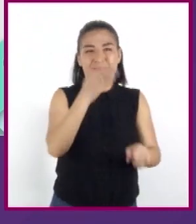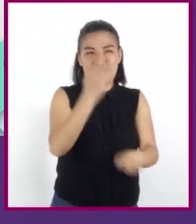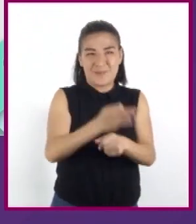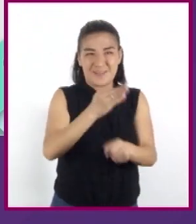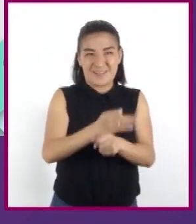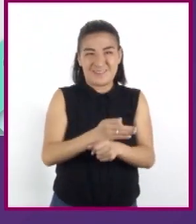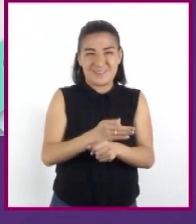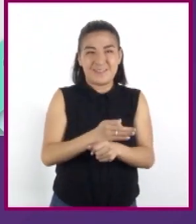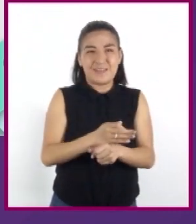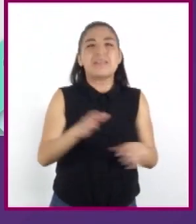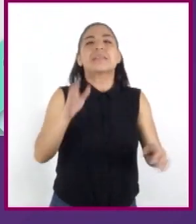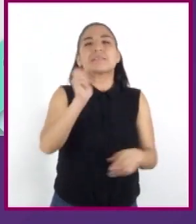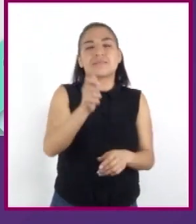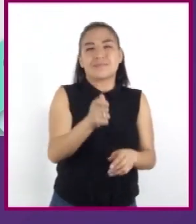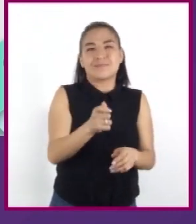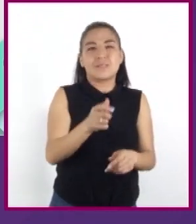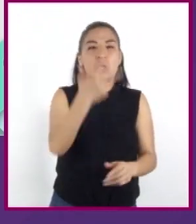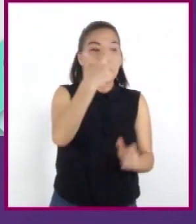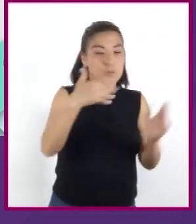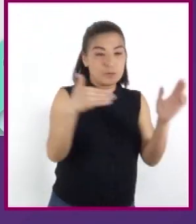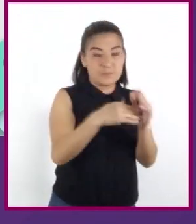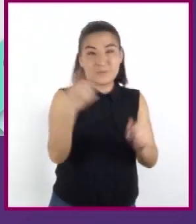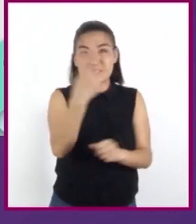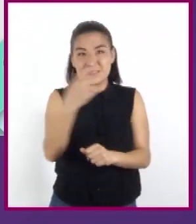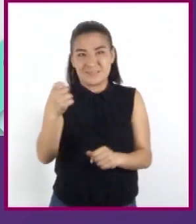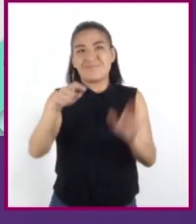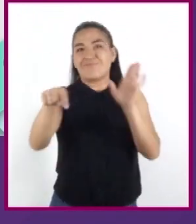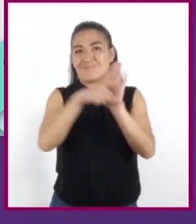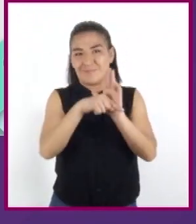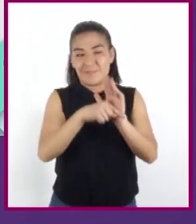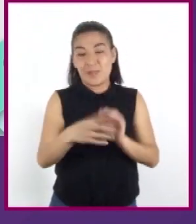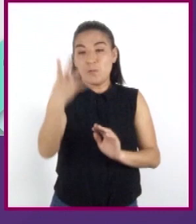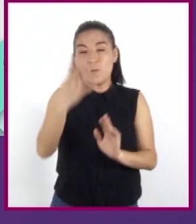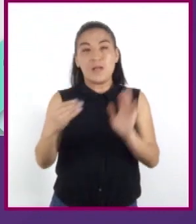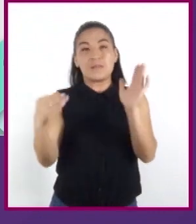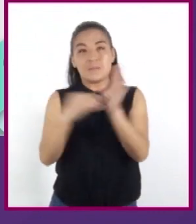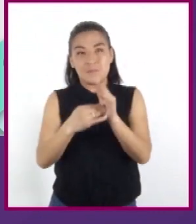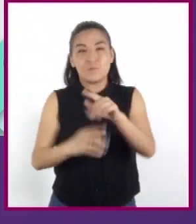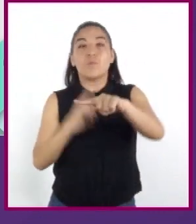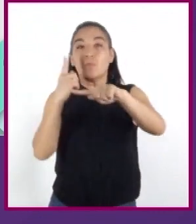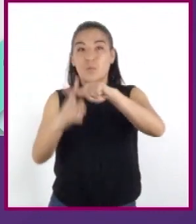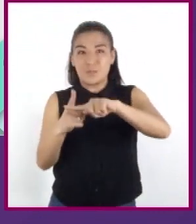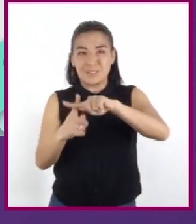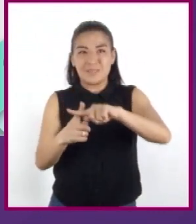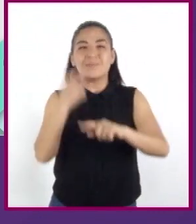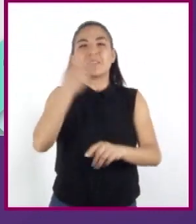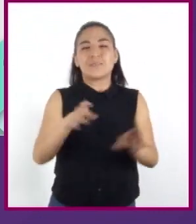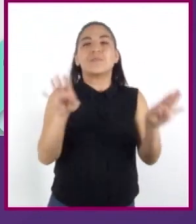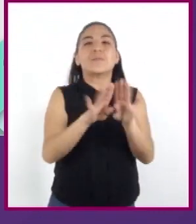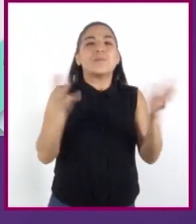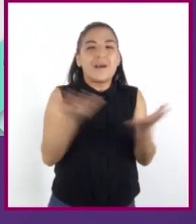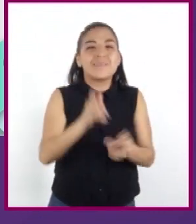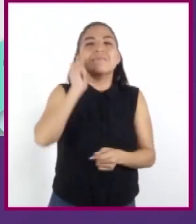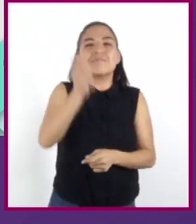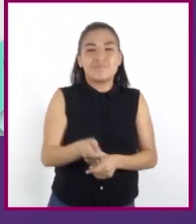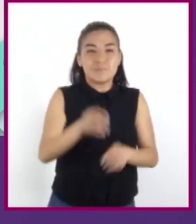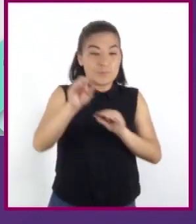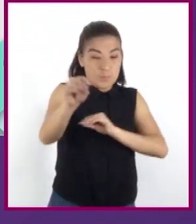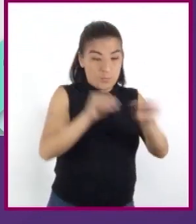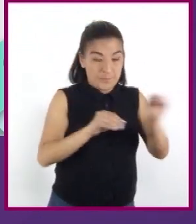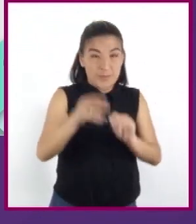este momento, que son 8100 negativo y 4000 positivo, lo que tenemos que hacer es